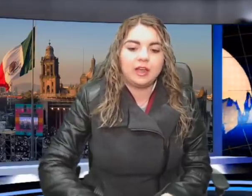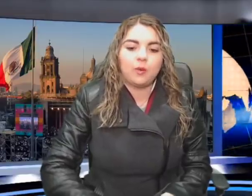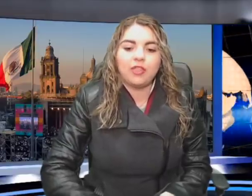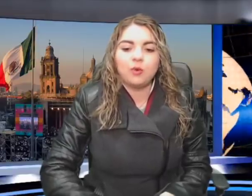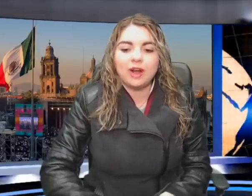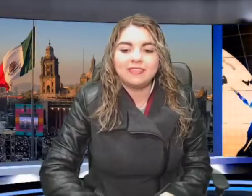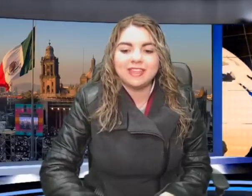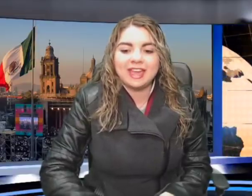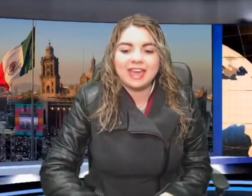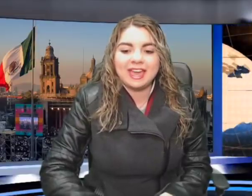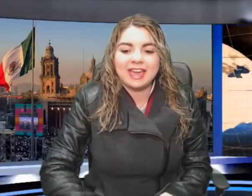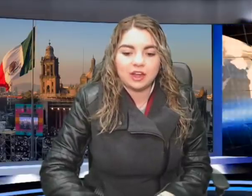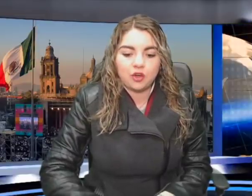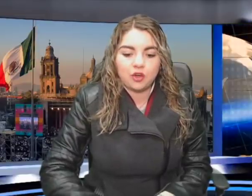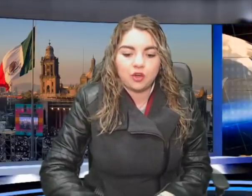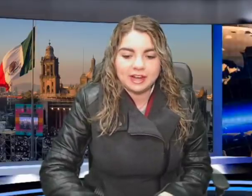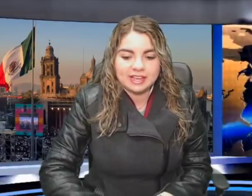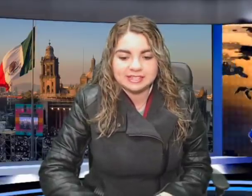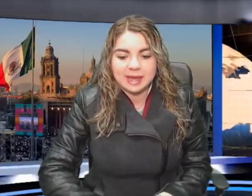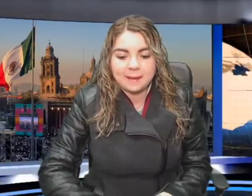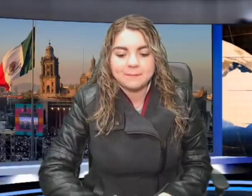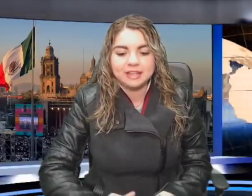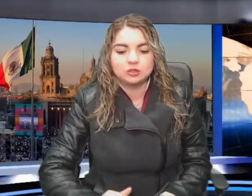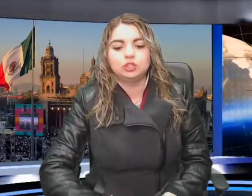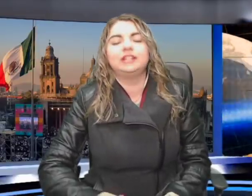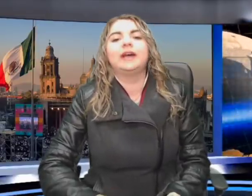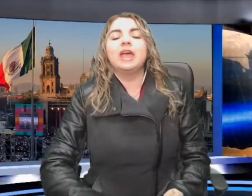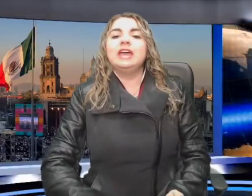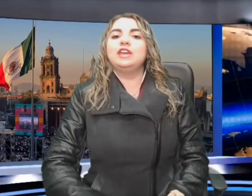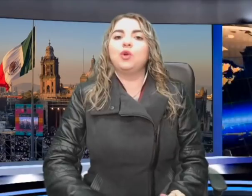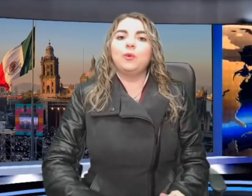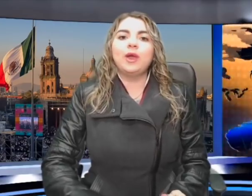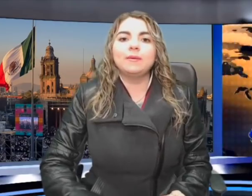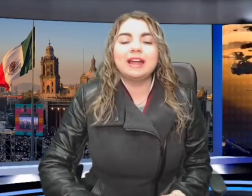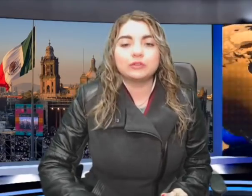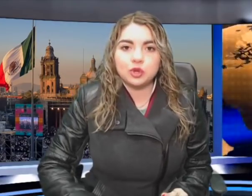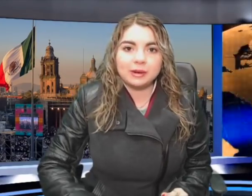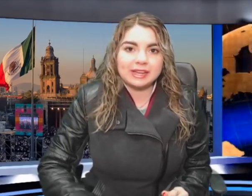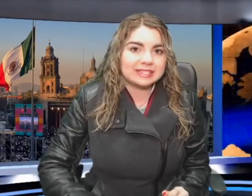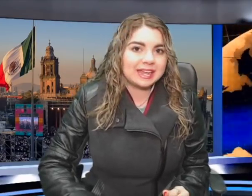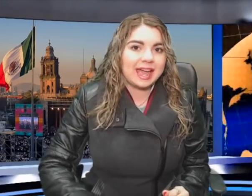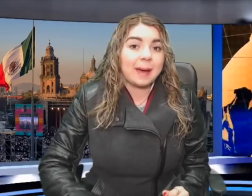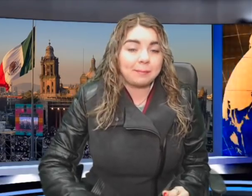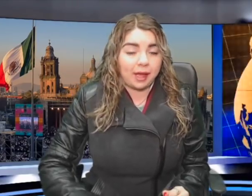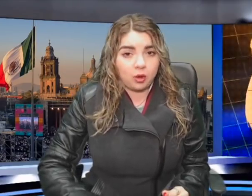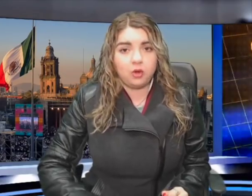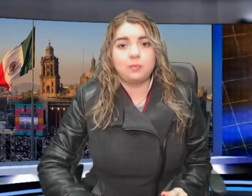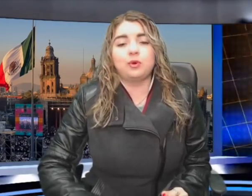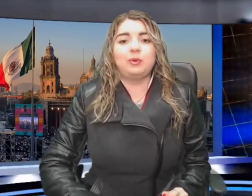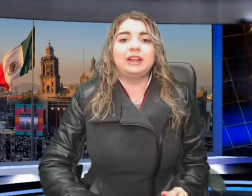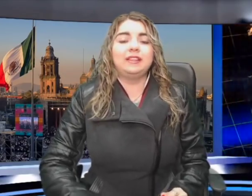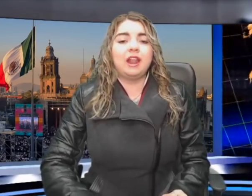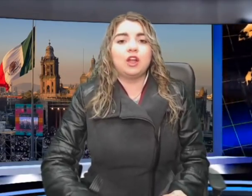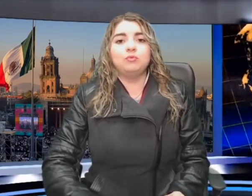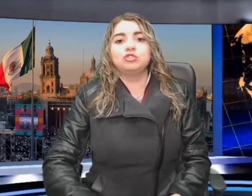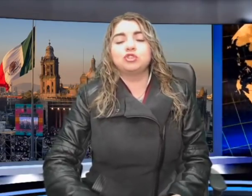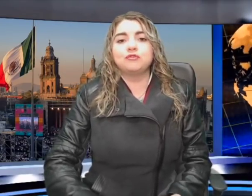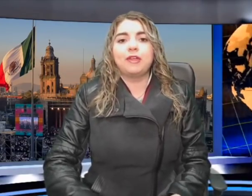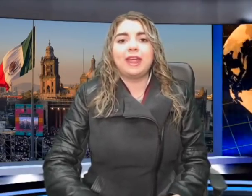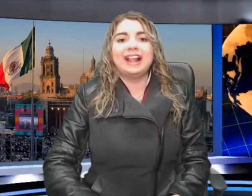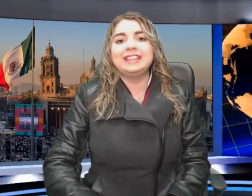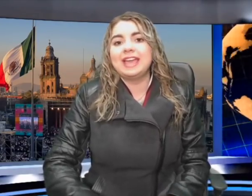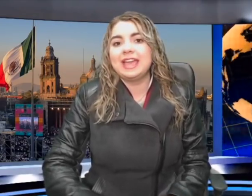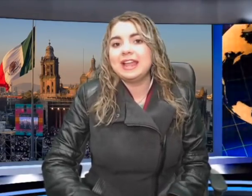en la lengua durante esta conferencia matutina y volvió a hablar sobre ese apagón por parte de la